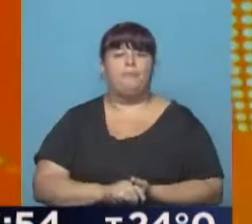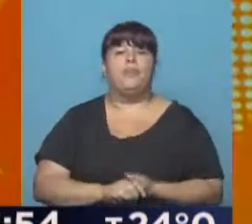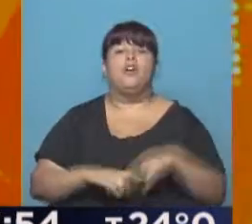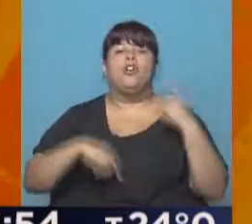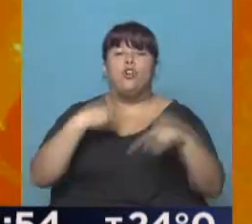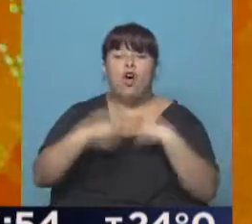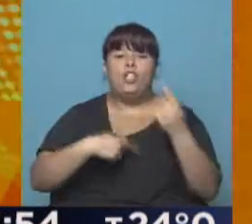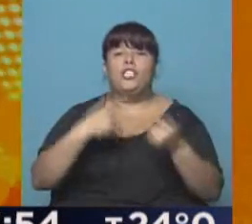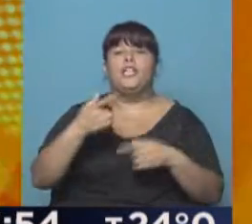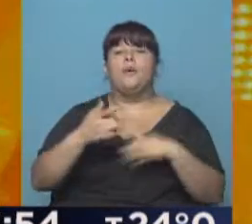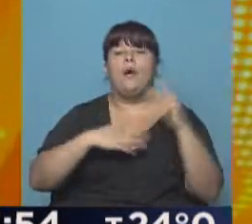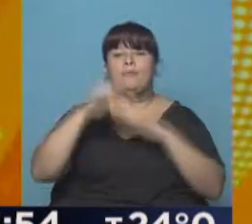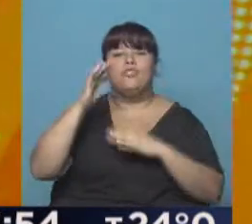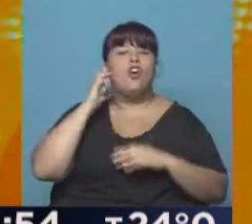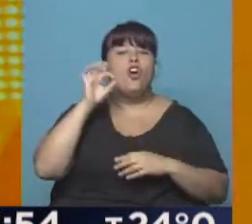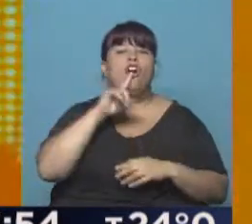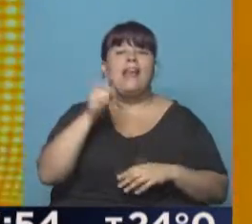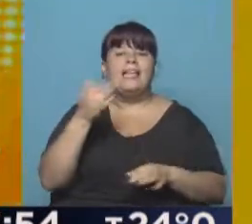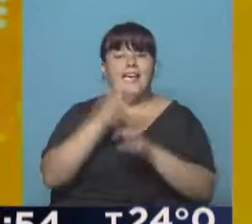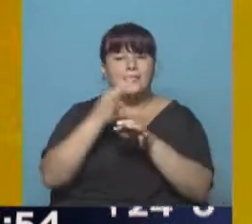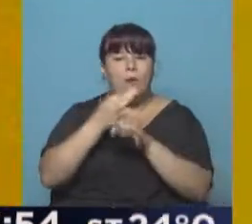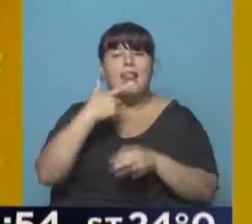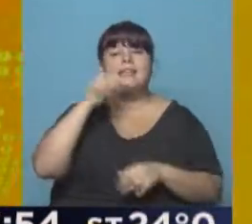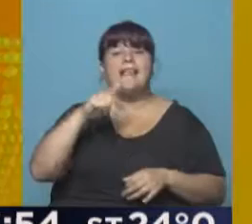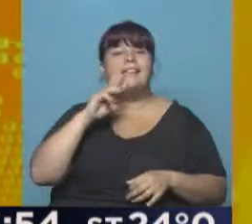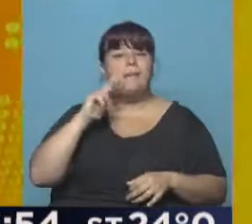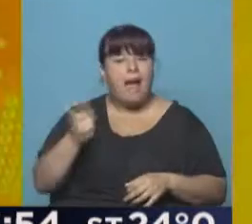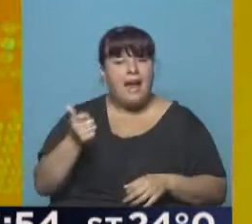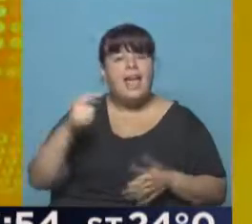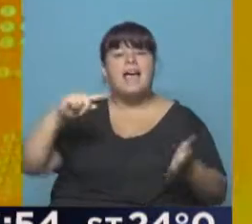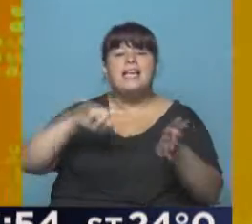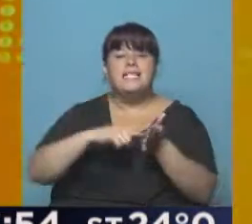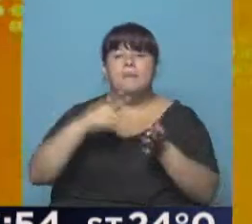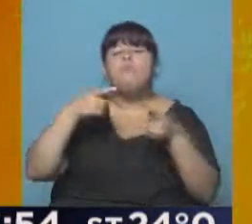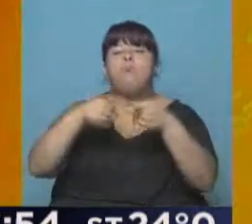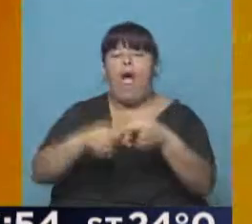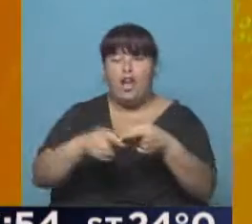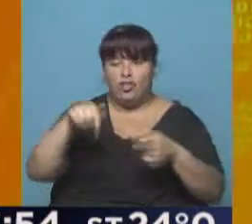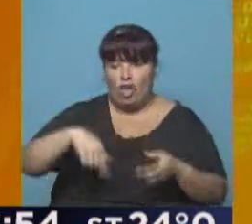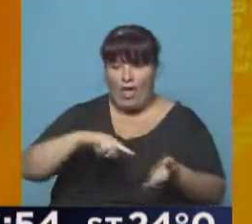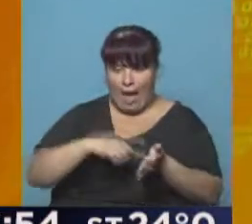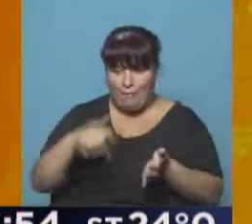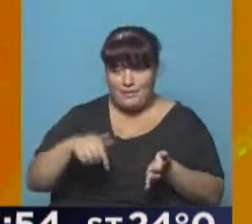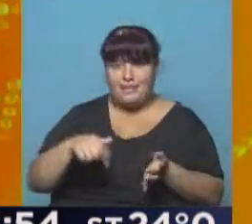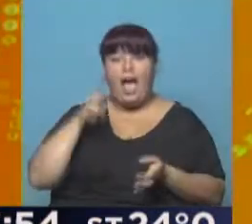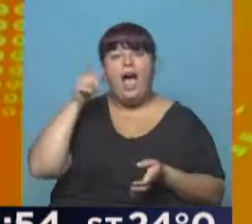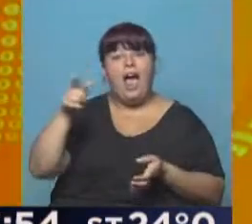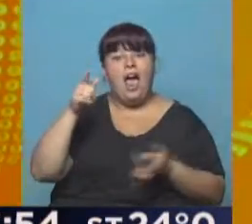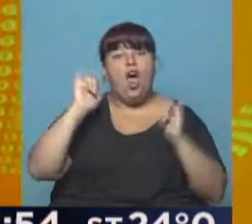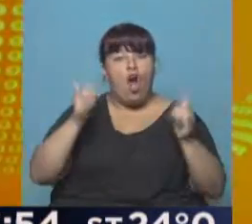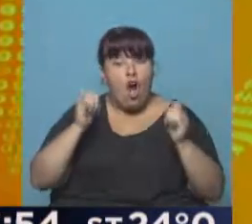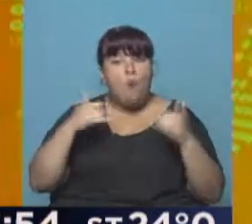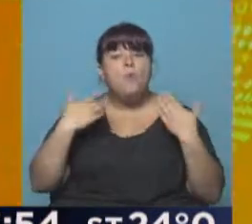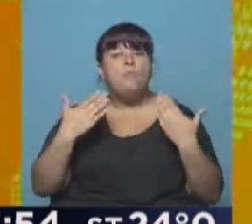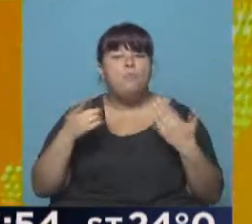Avanza la construcción de la goleta Escuela Santa María de los Buenos Aires en el centro, en el puerto porteño. Allí los jóvenes